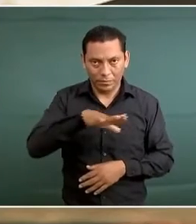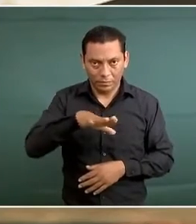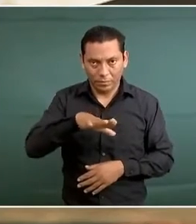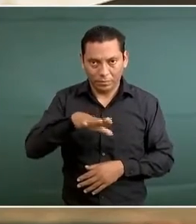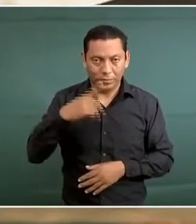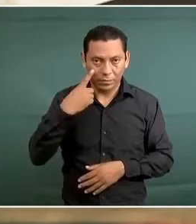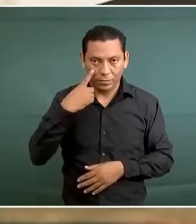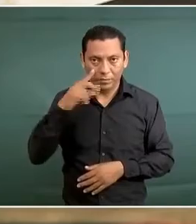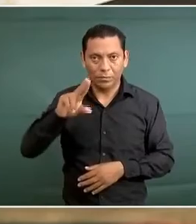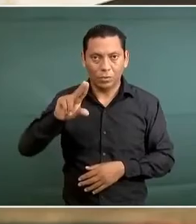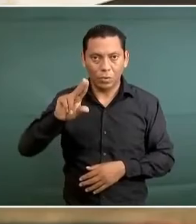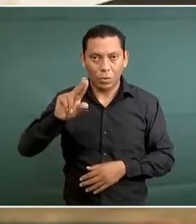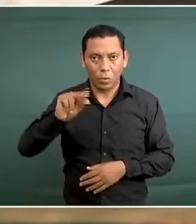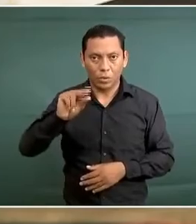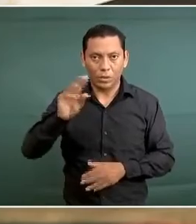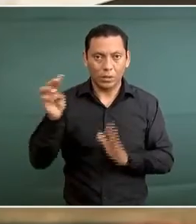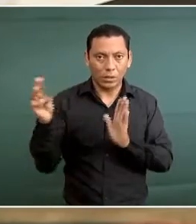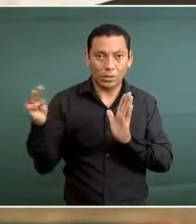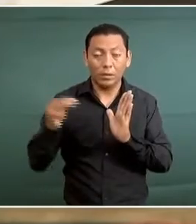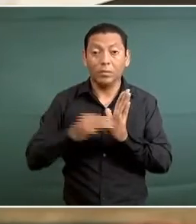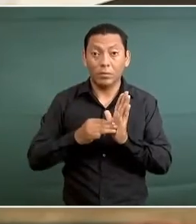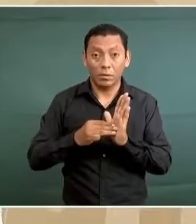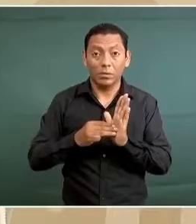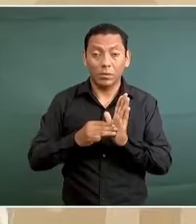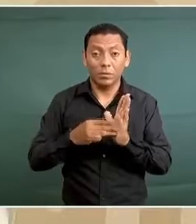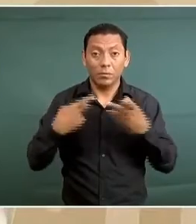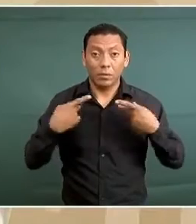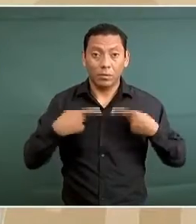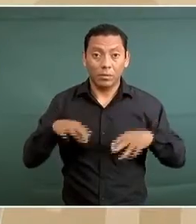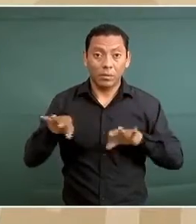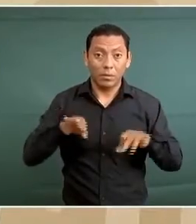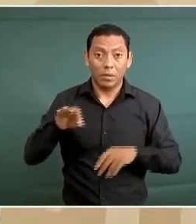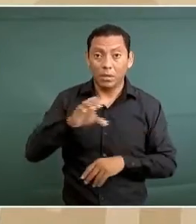80 mil sembradores